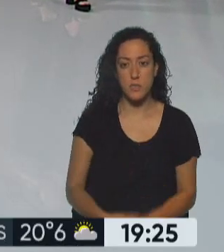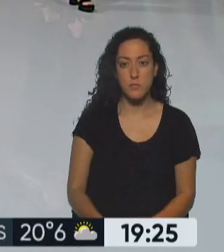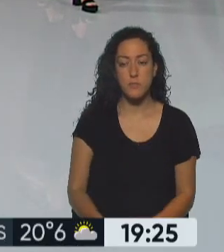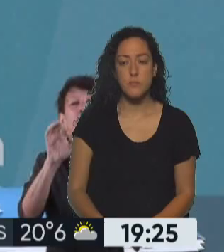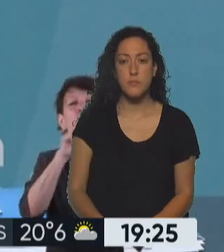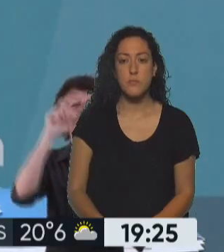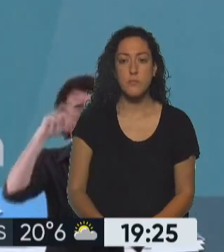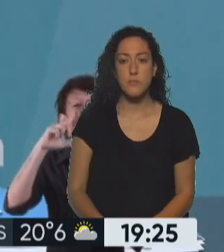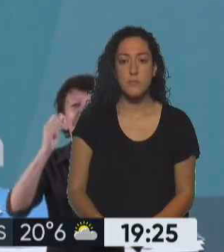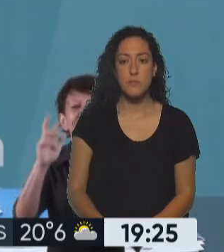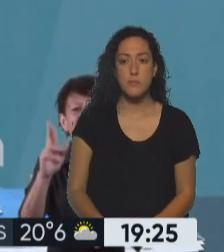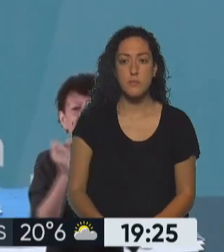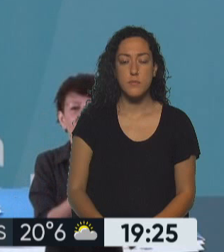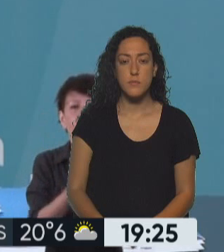favor.